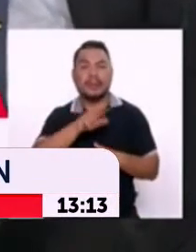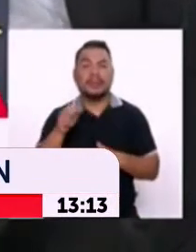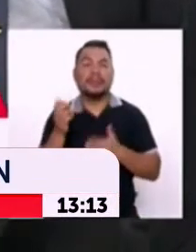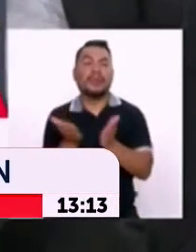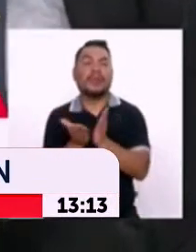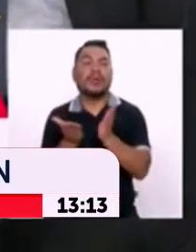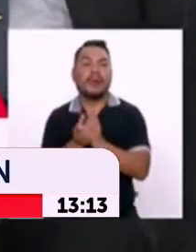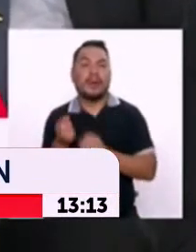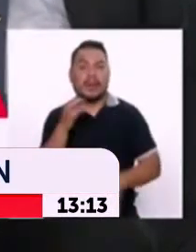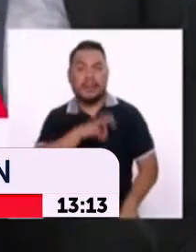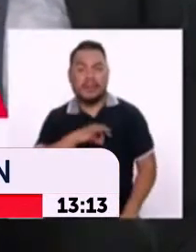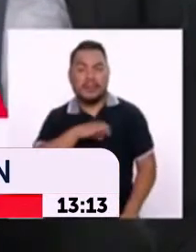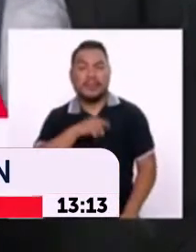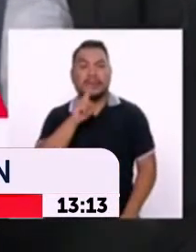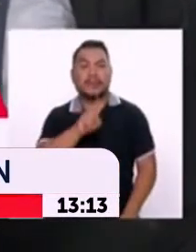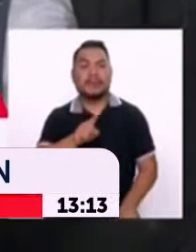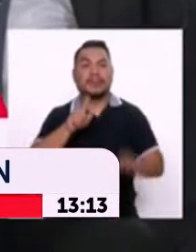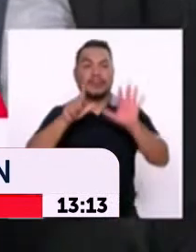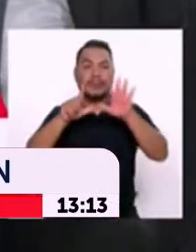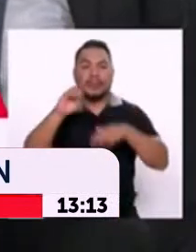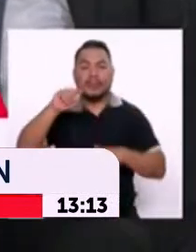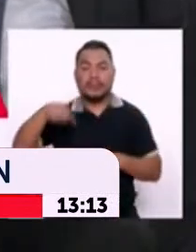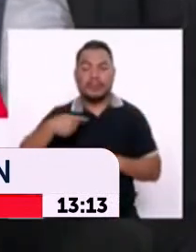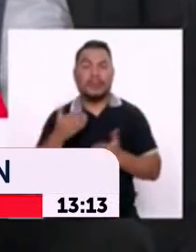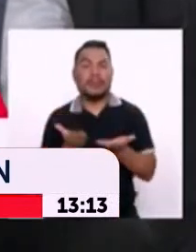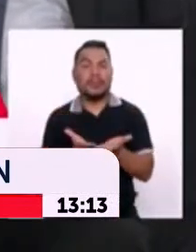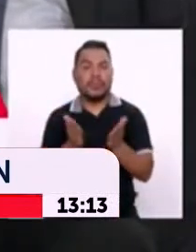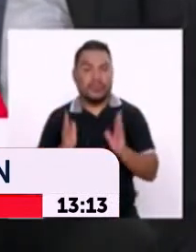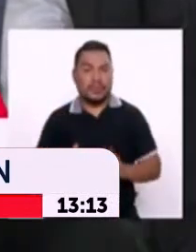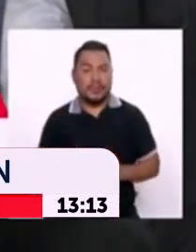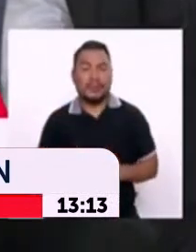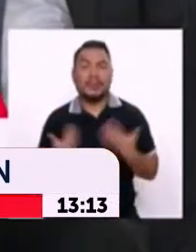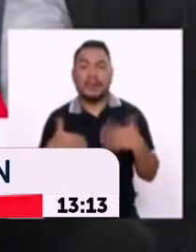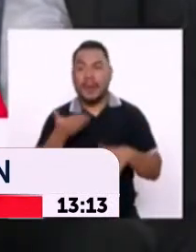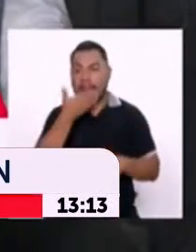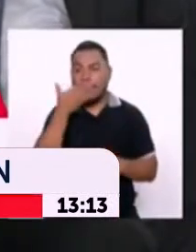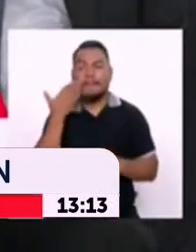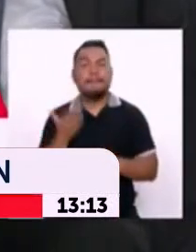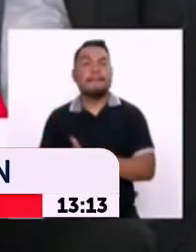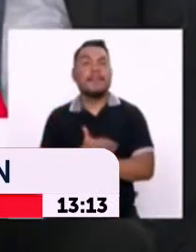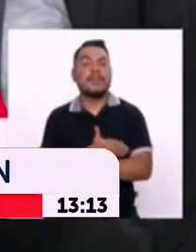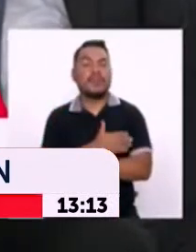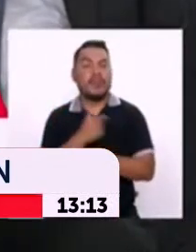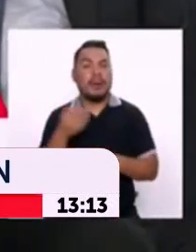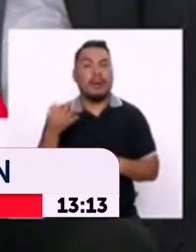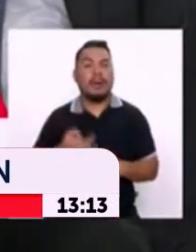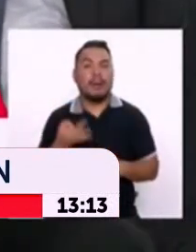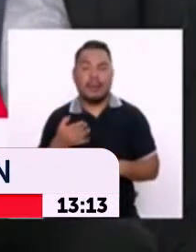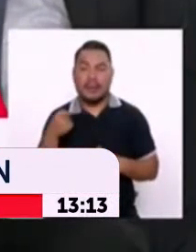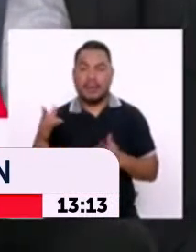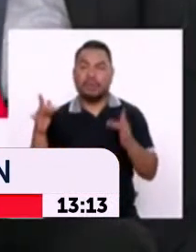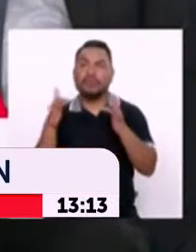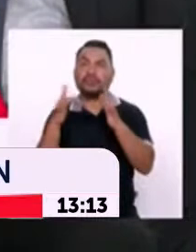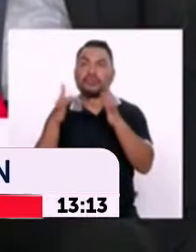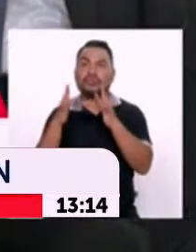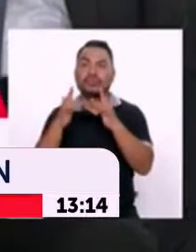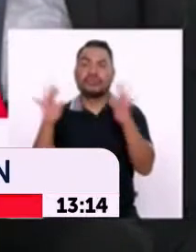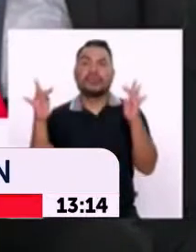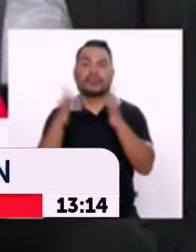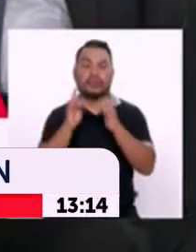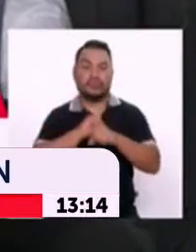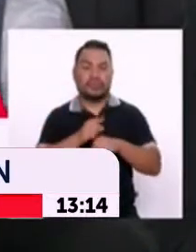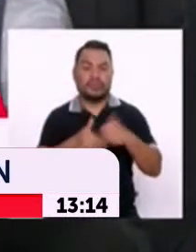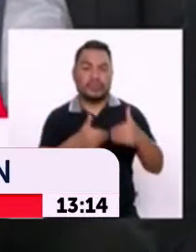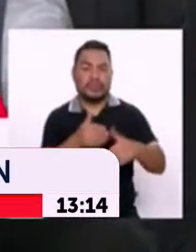1.300 colegios, que ha beneficiado a 170.000 estudiantes. Se ha mejorado la calidad de esta conexión